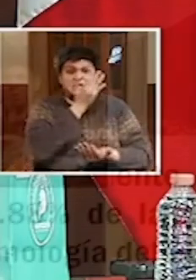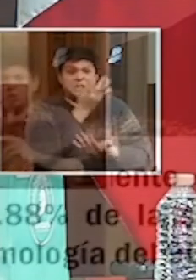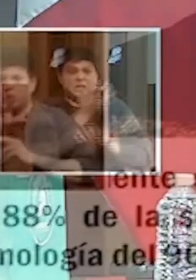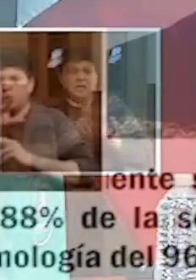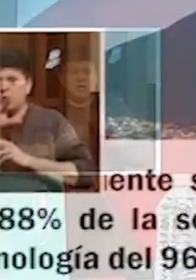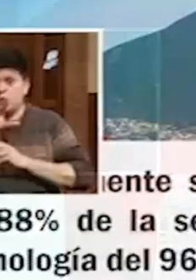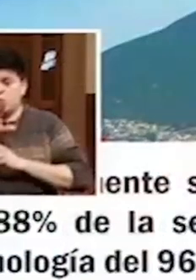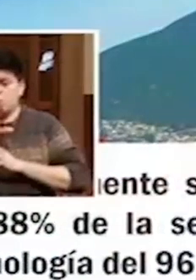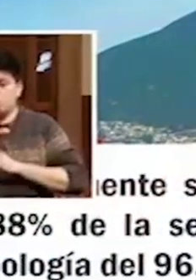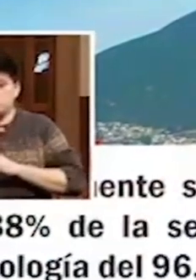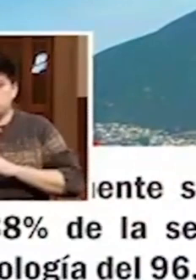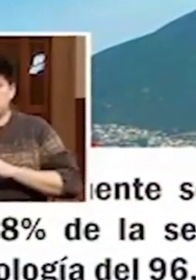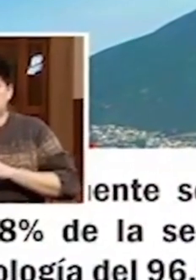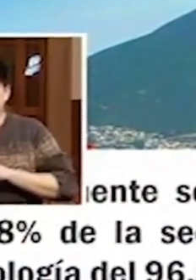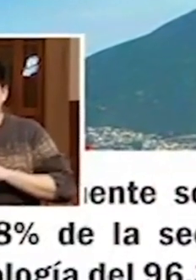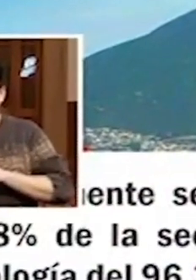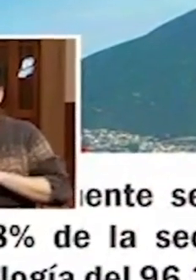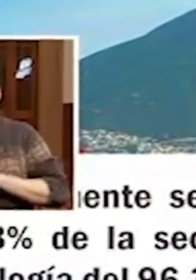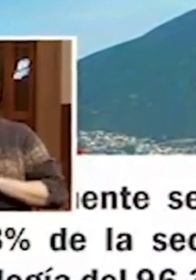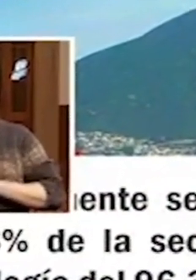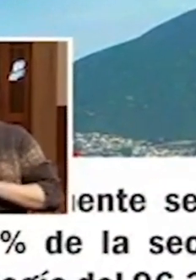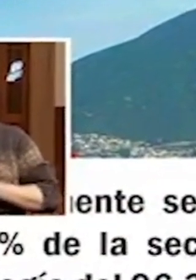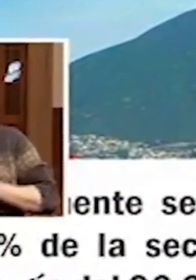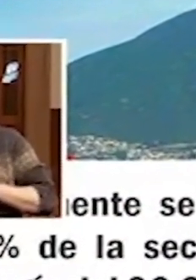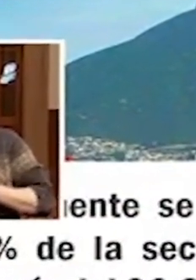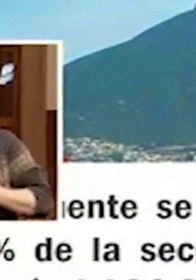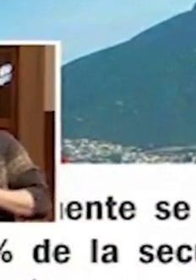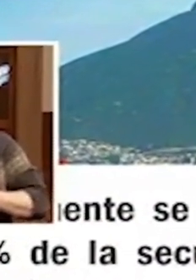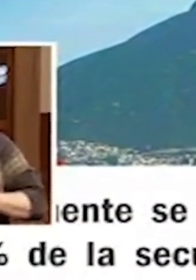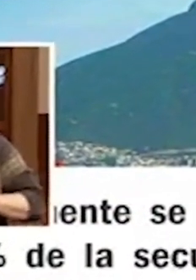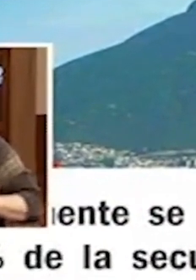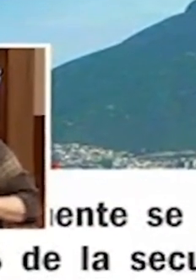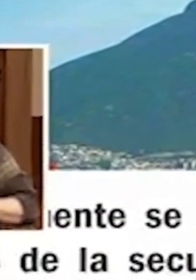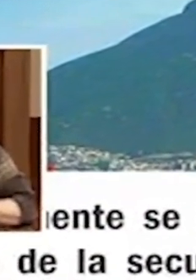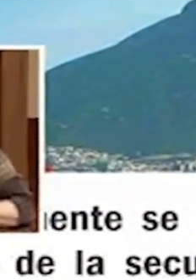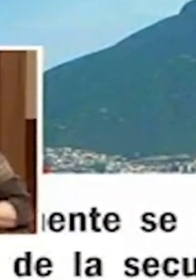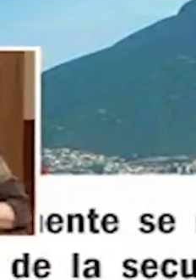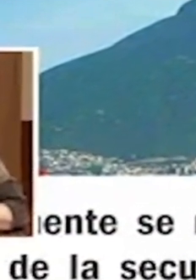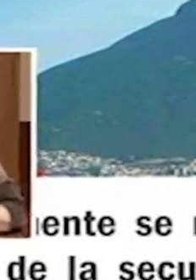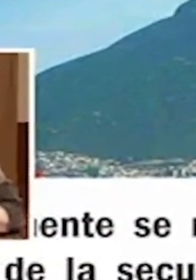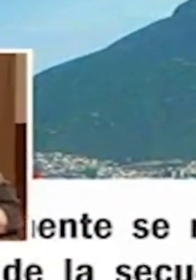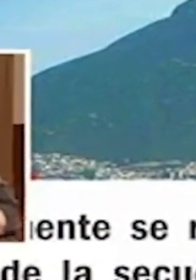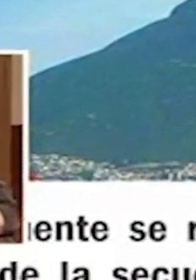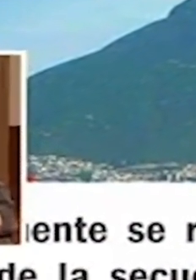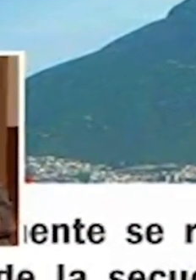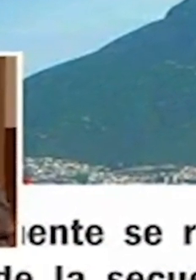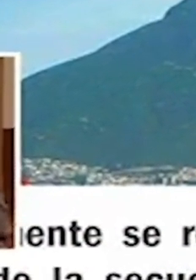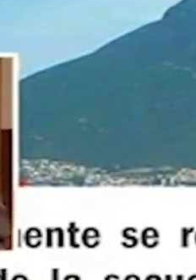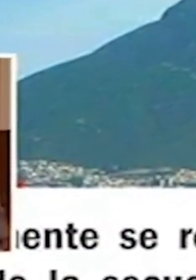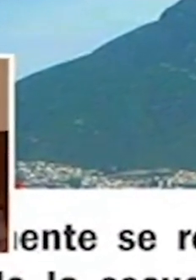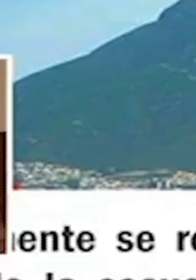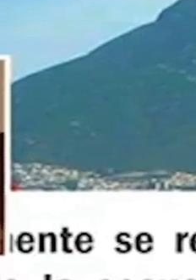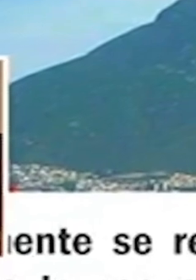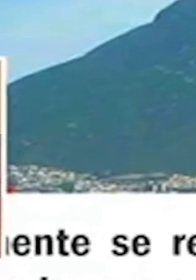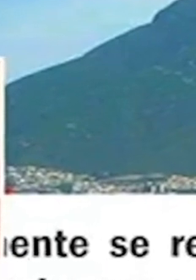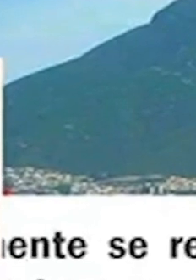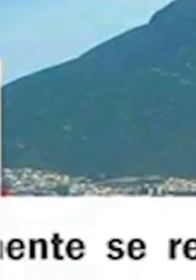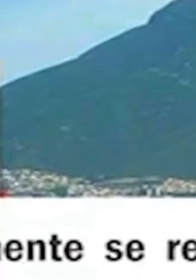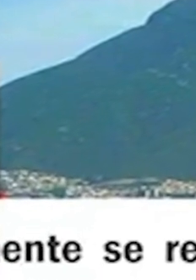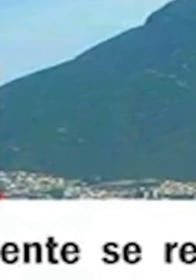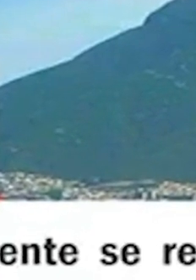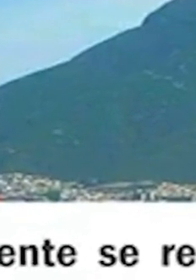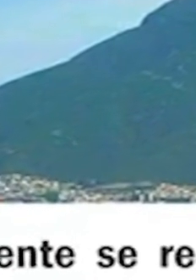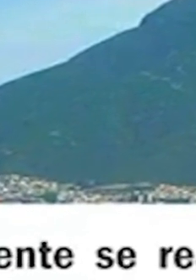de Salud Manuel de la Ocavazos. De acuerdo al funcionario, como parte del monitoreo epidemiológico estatal, se realizaron diversas